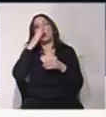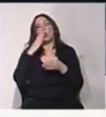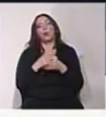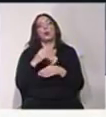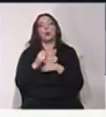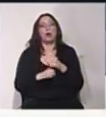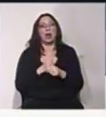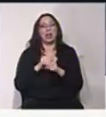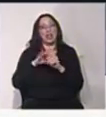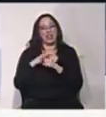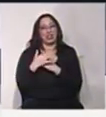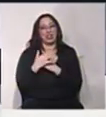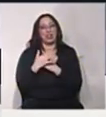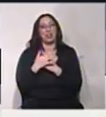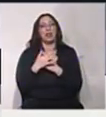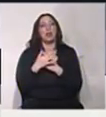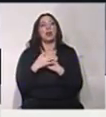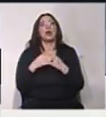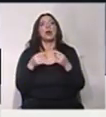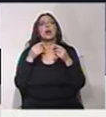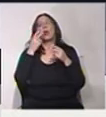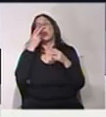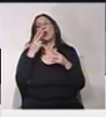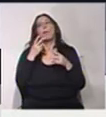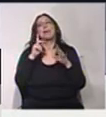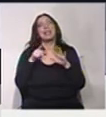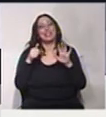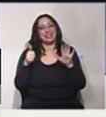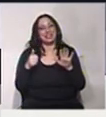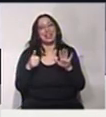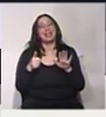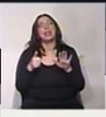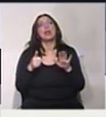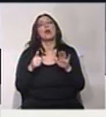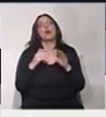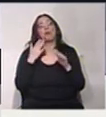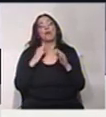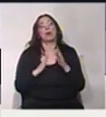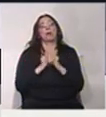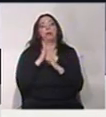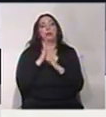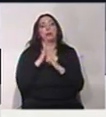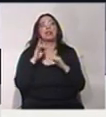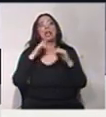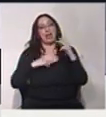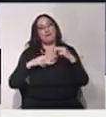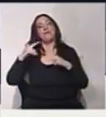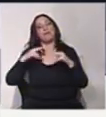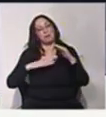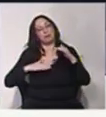en ese entorno, pero justamente en el 2016 hubo otro fue pico, Claro, fue un pico. Sí, uh-huh, y ha variado. Claro.